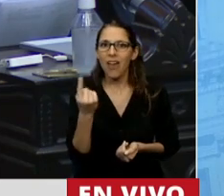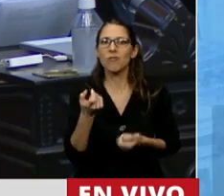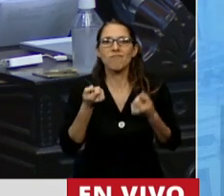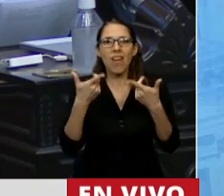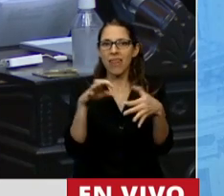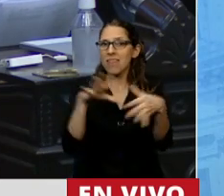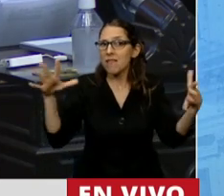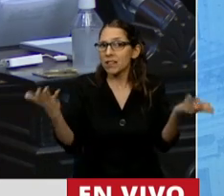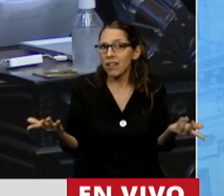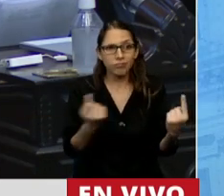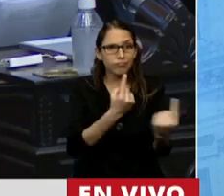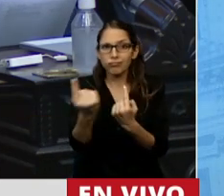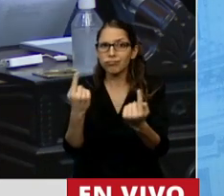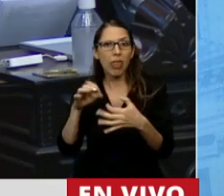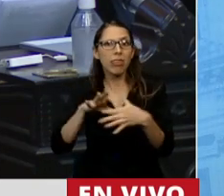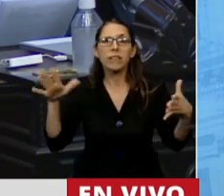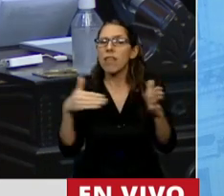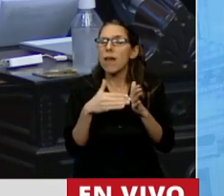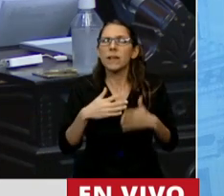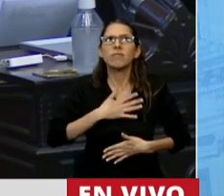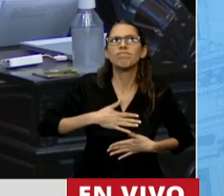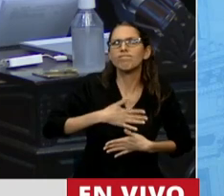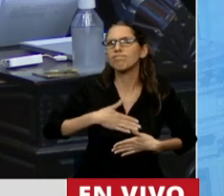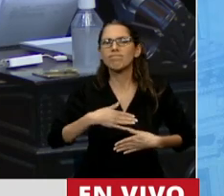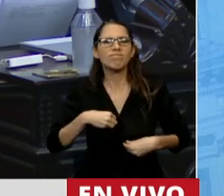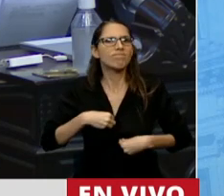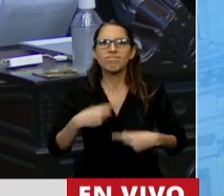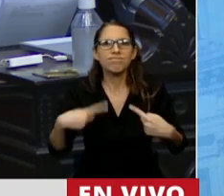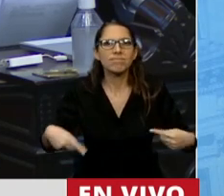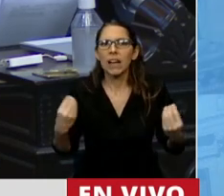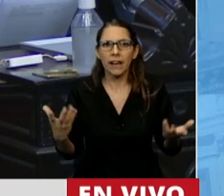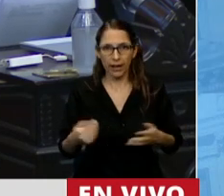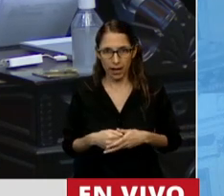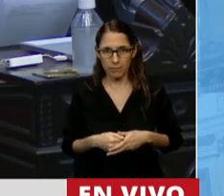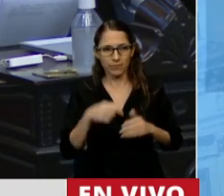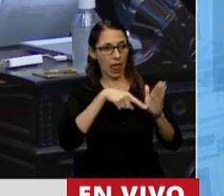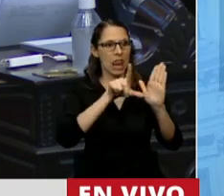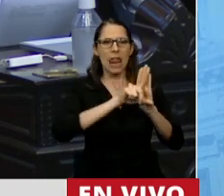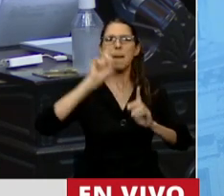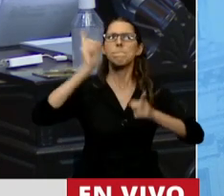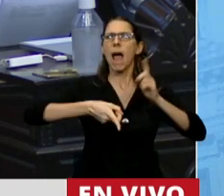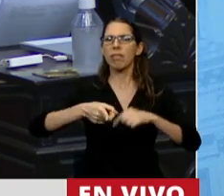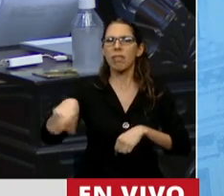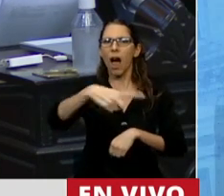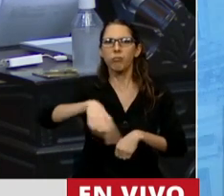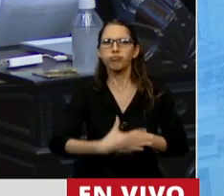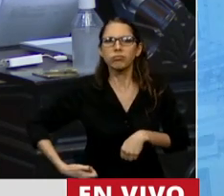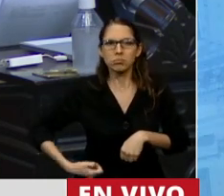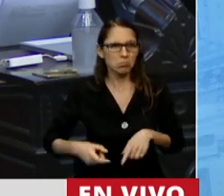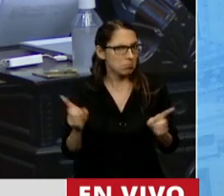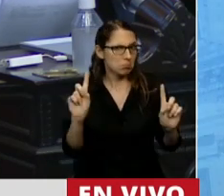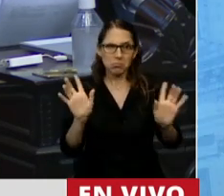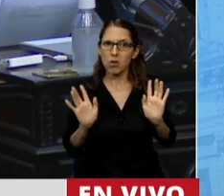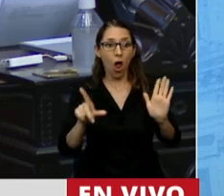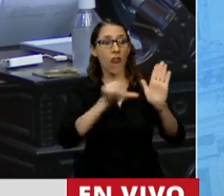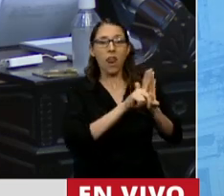libertad de elegir en función del deseo. Reitero, esta norma no viene a imponer, viene a darnos la